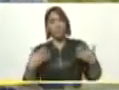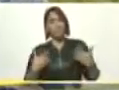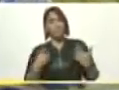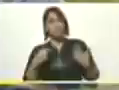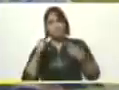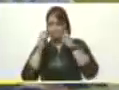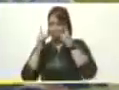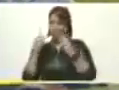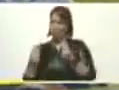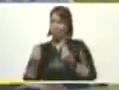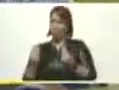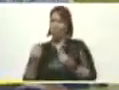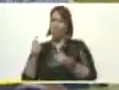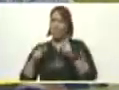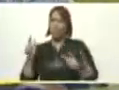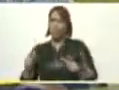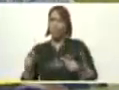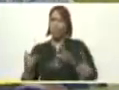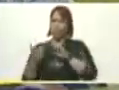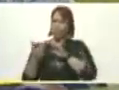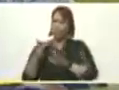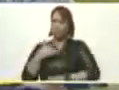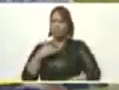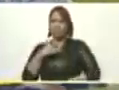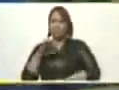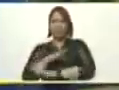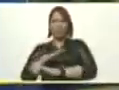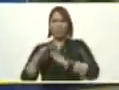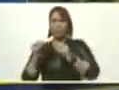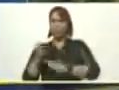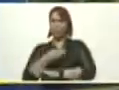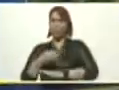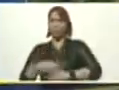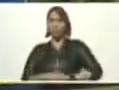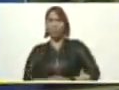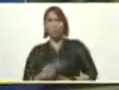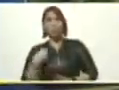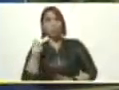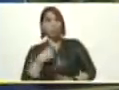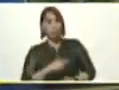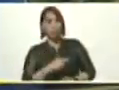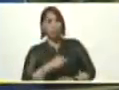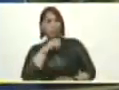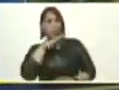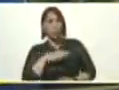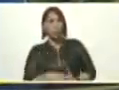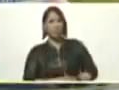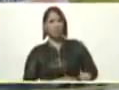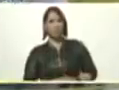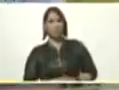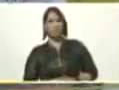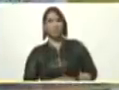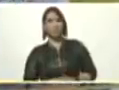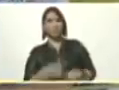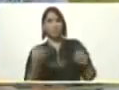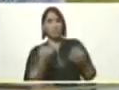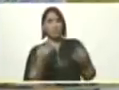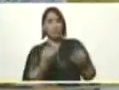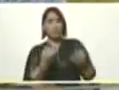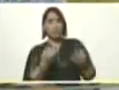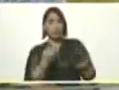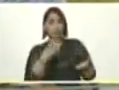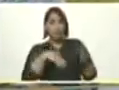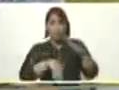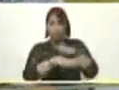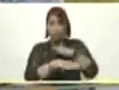como la gente se compenetra con tus canciones con toda tu música Sí yo tengo una anécdota que que siempre cuando voy a hacer un